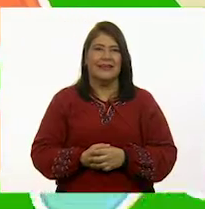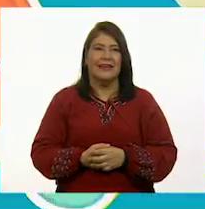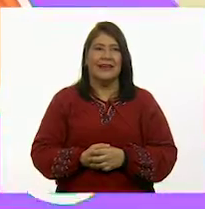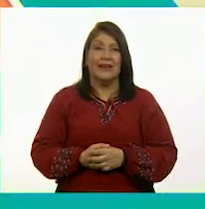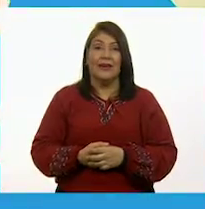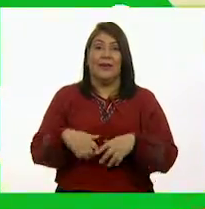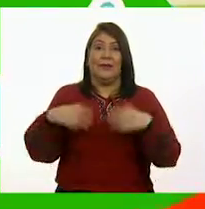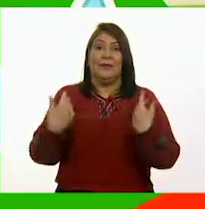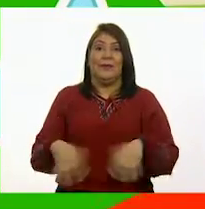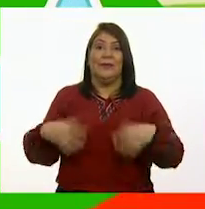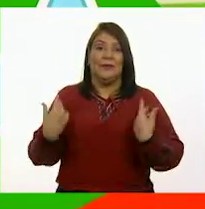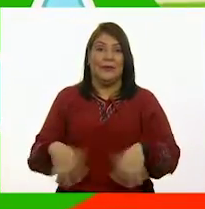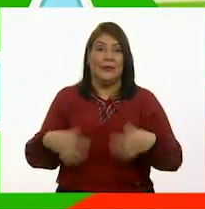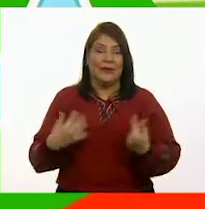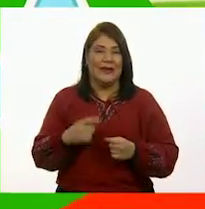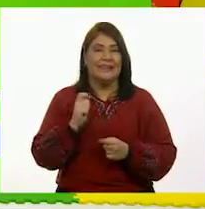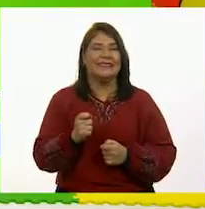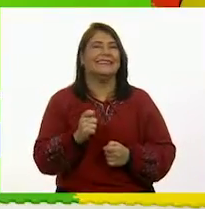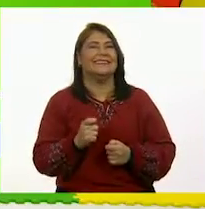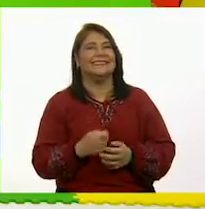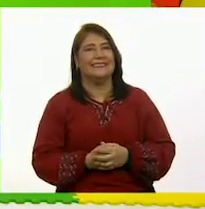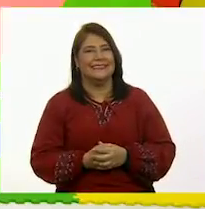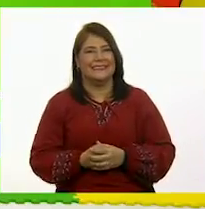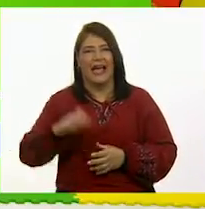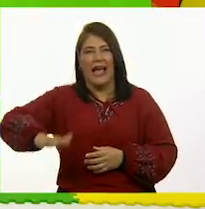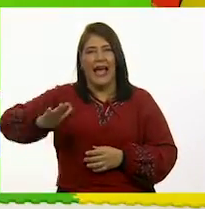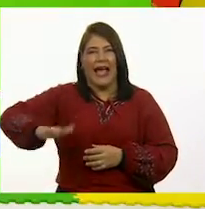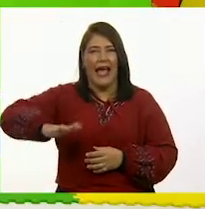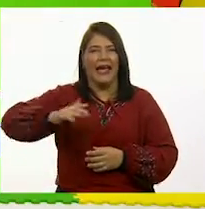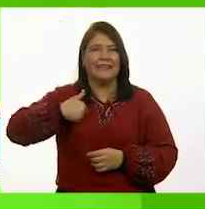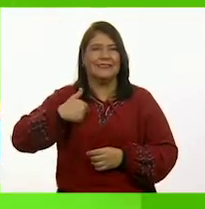gira, gira, gira, gira, gira, gira, gira, gira, gira, gira, gira, gira, gira, gira, gira, gira, gira,